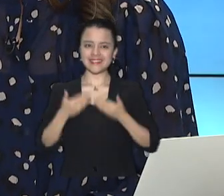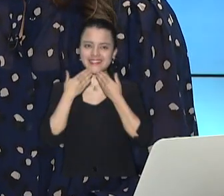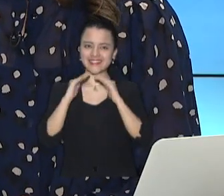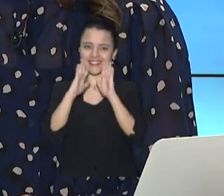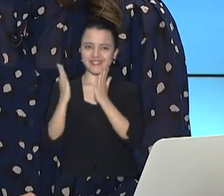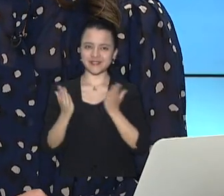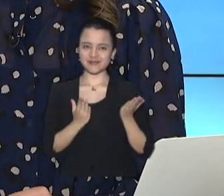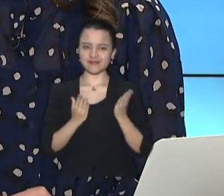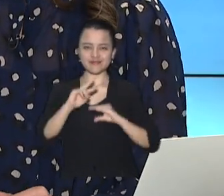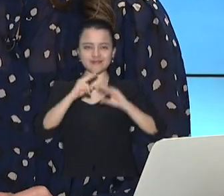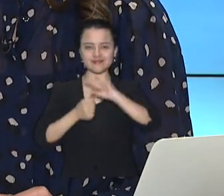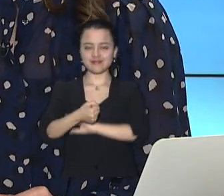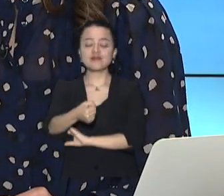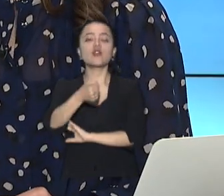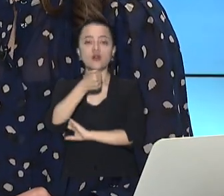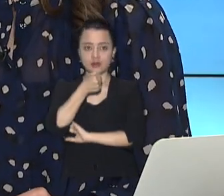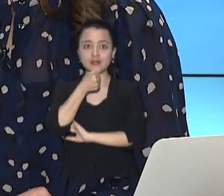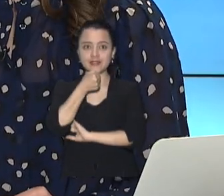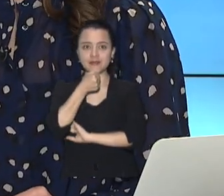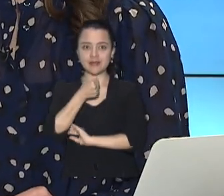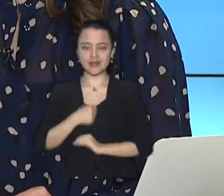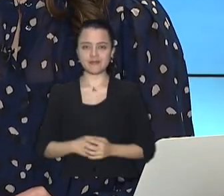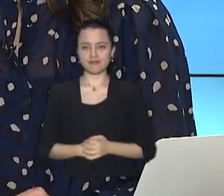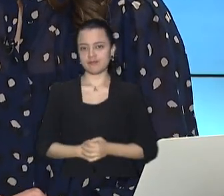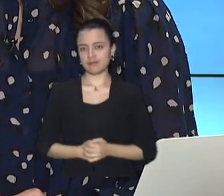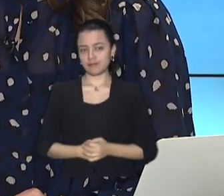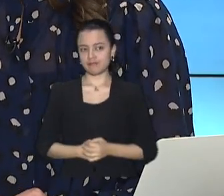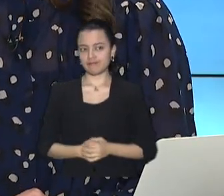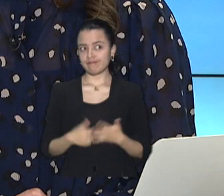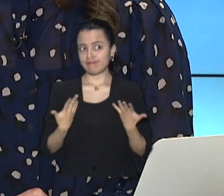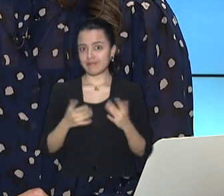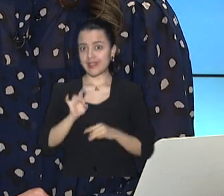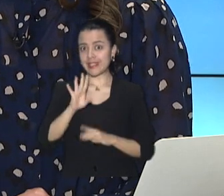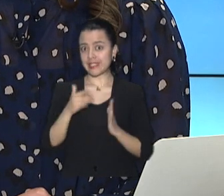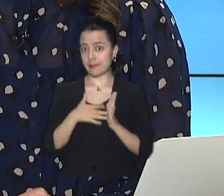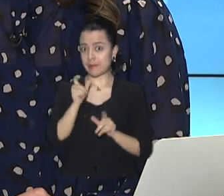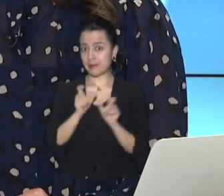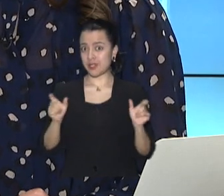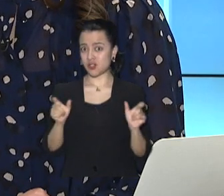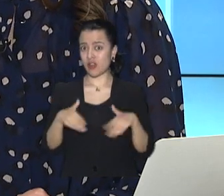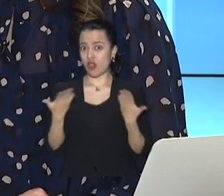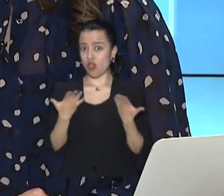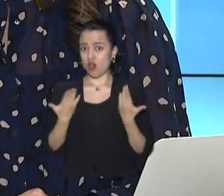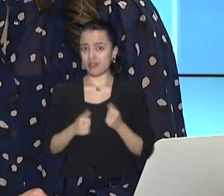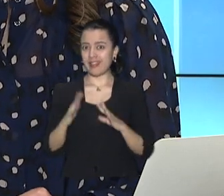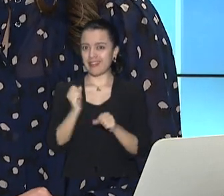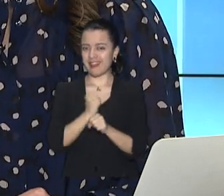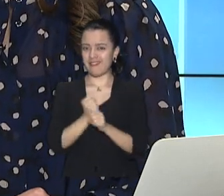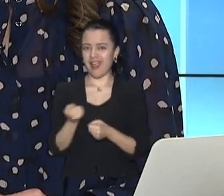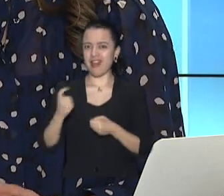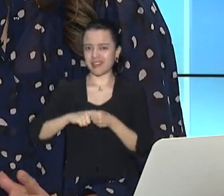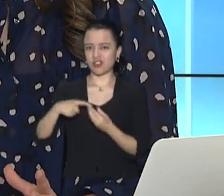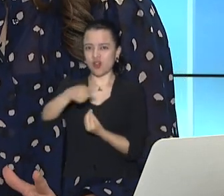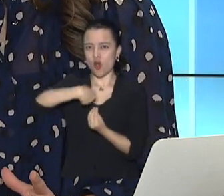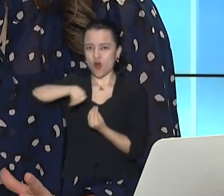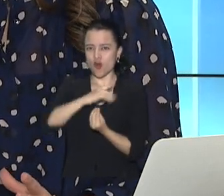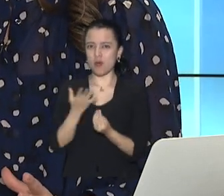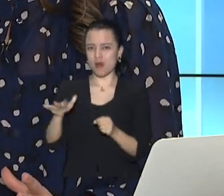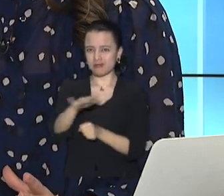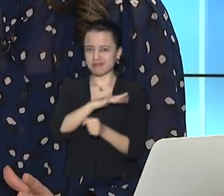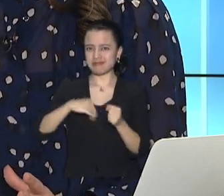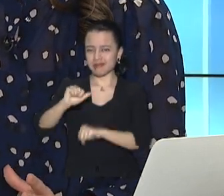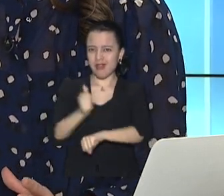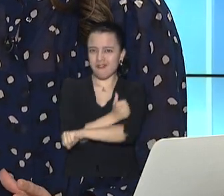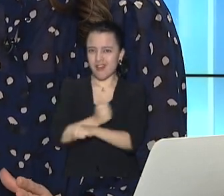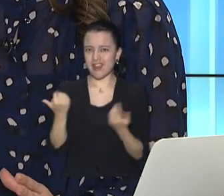Muy buenos días, bienvenidos a Noticentro 1 CMI. 15.000 trabajadores del sector de los gastrobares están en riesgo de perder